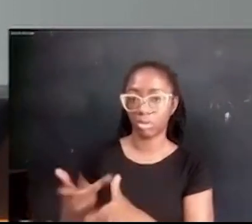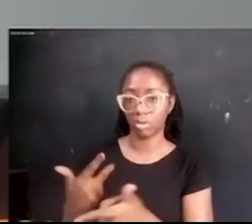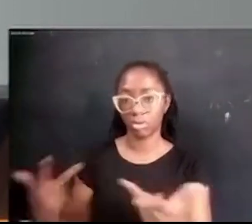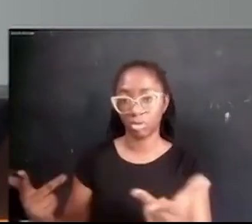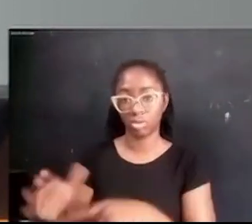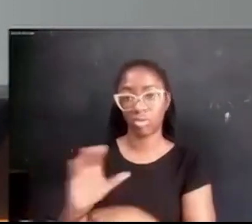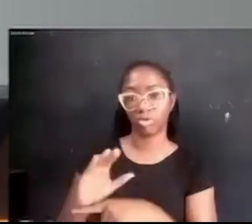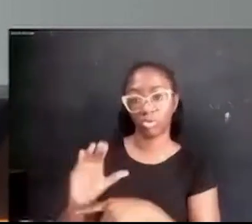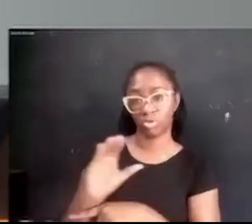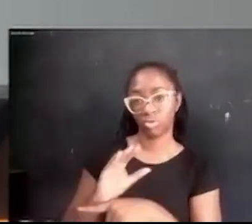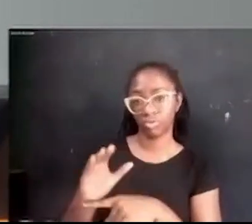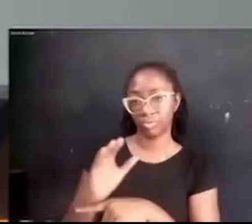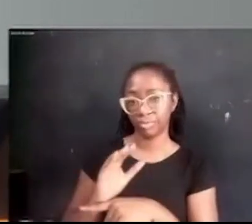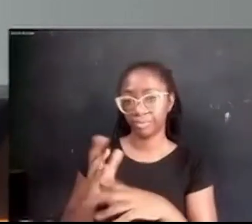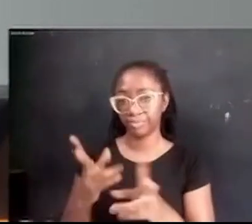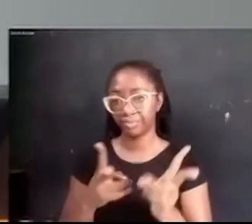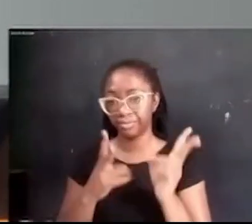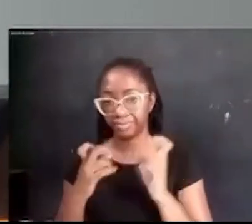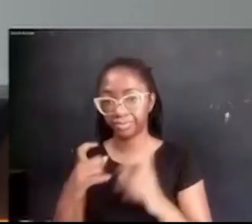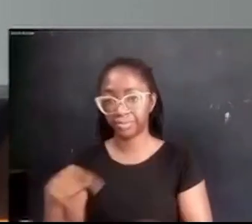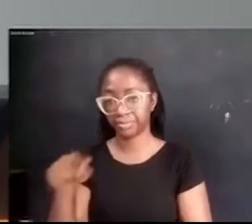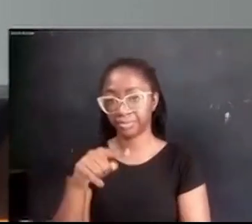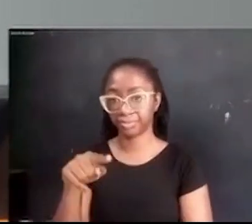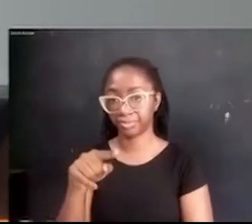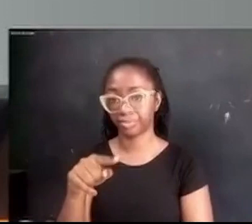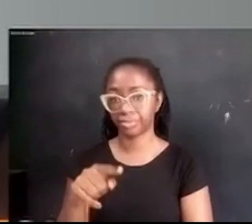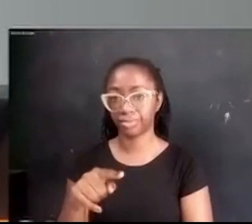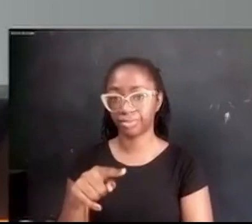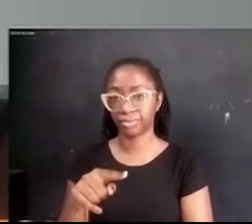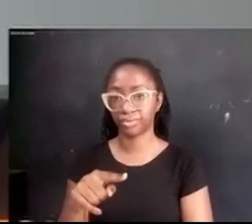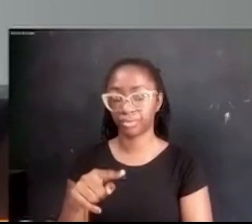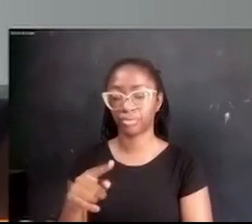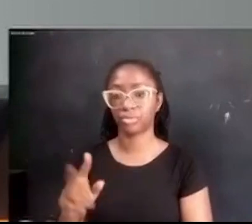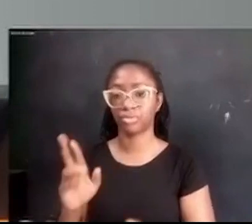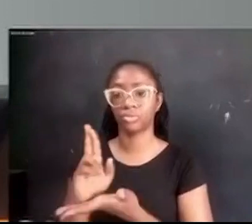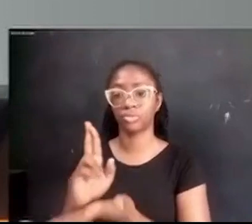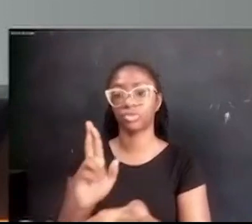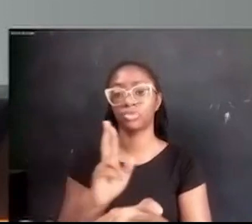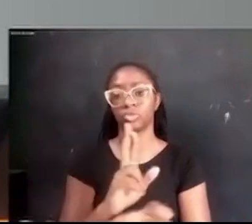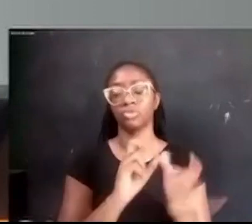había sometido a sus mandatarios, a los representantes, a los poderes